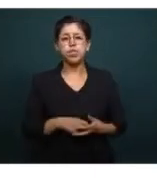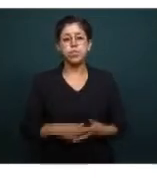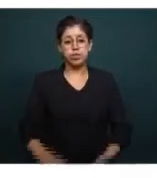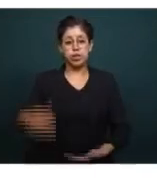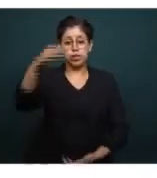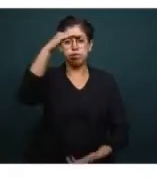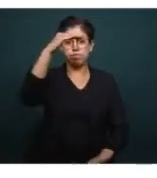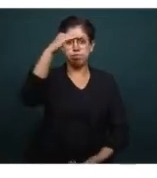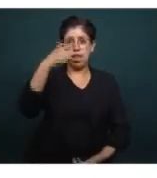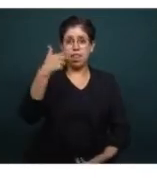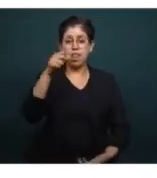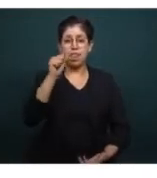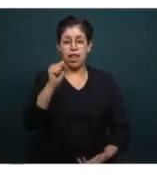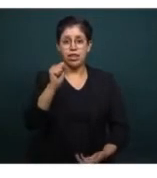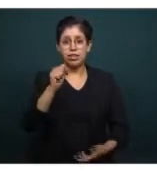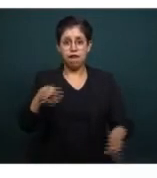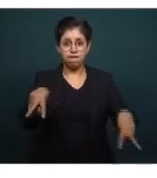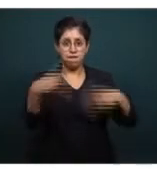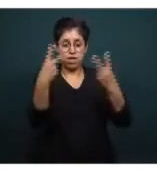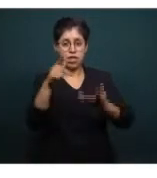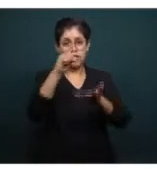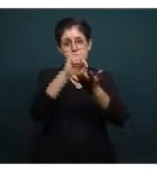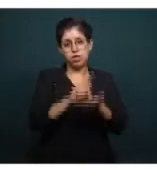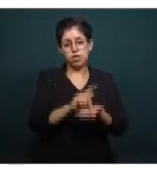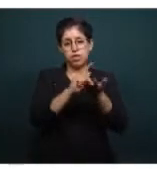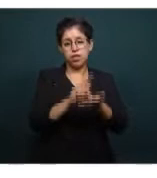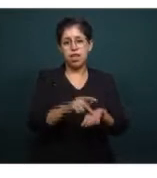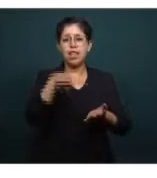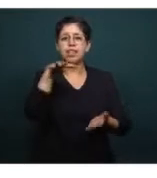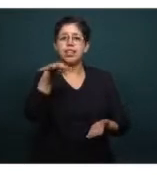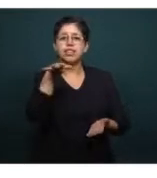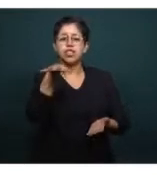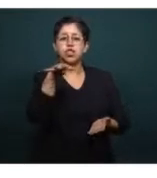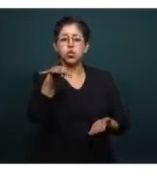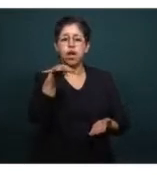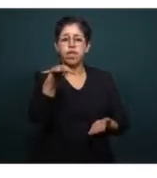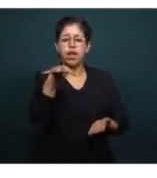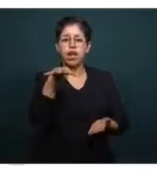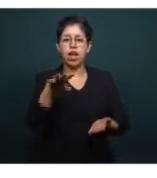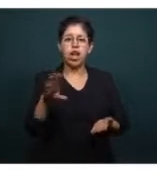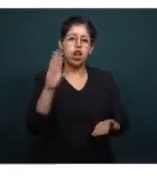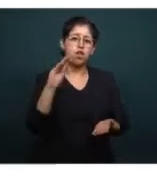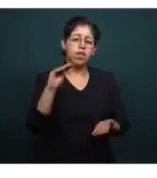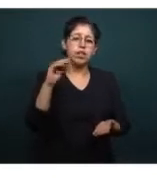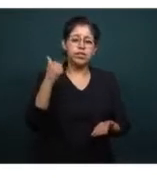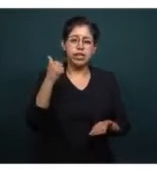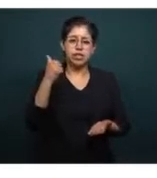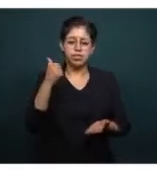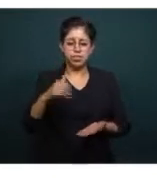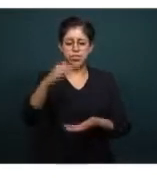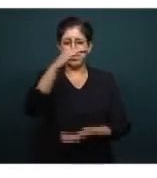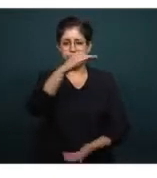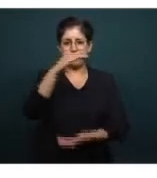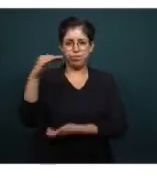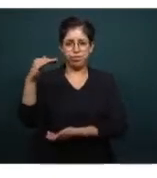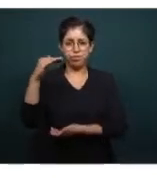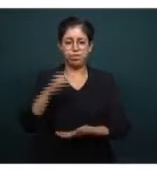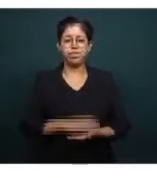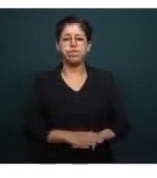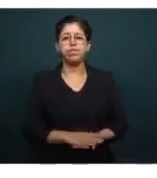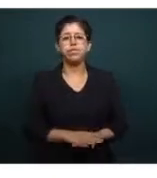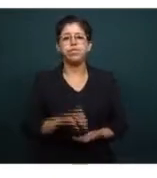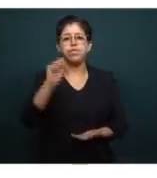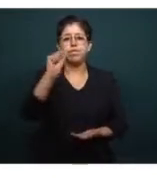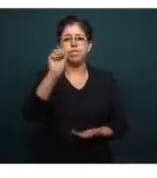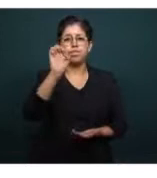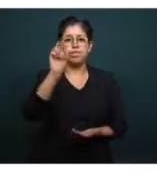gas que se vende por kilo a That these are the 19.97 el cylinders kilo, that they sell by es the el precio kilo. más It's alto que está en Servigas de 19.97. Guadiana, It's the en